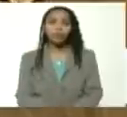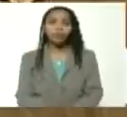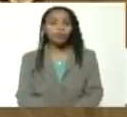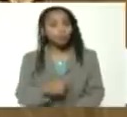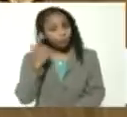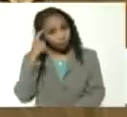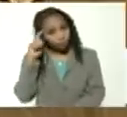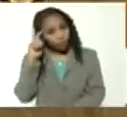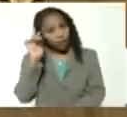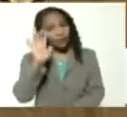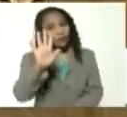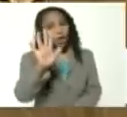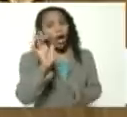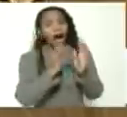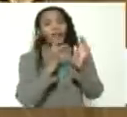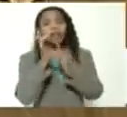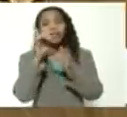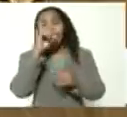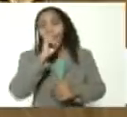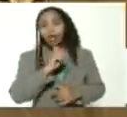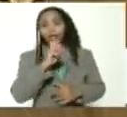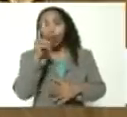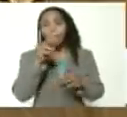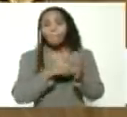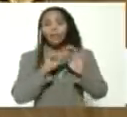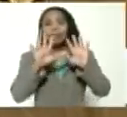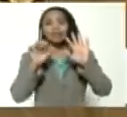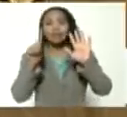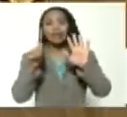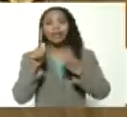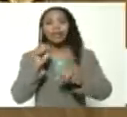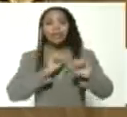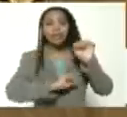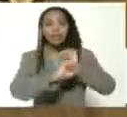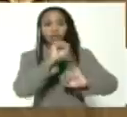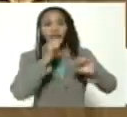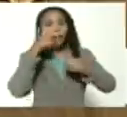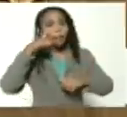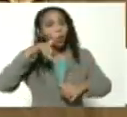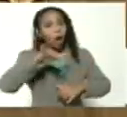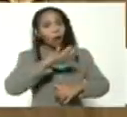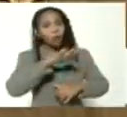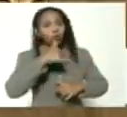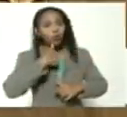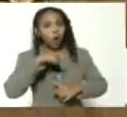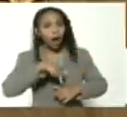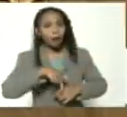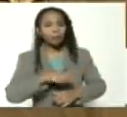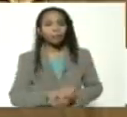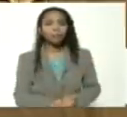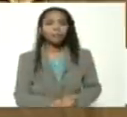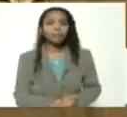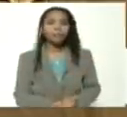Recordaba que el 5 de abril del año 2016, siendo defensor del pueblo, estuve acá. Y mientras